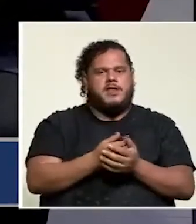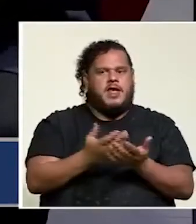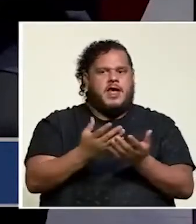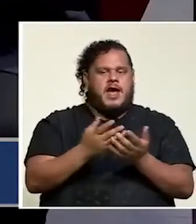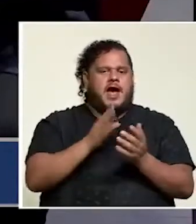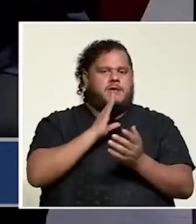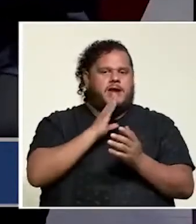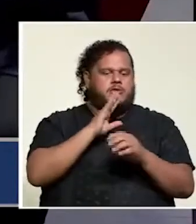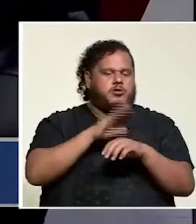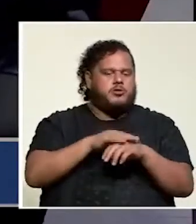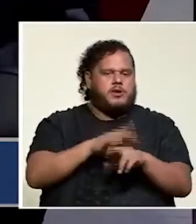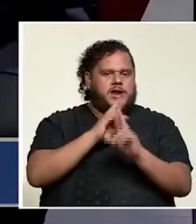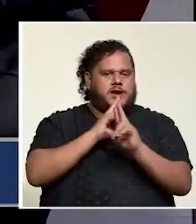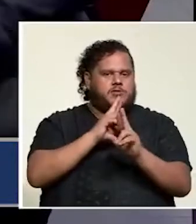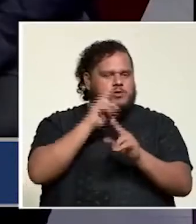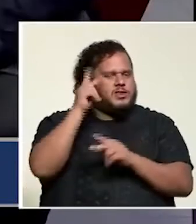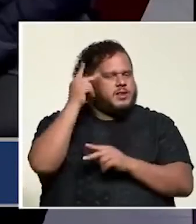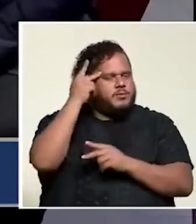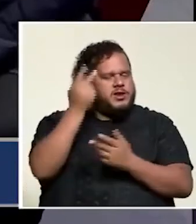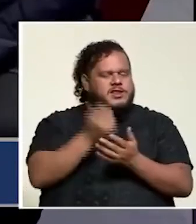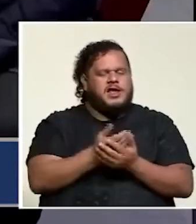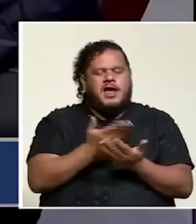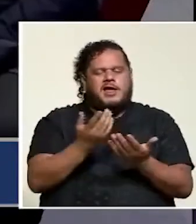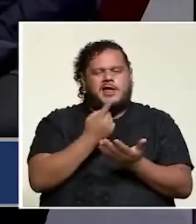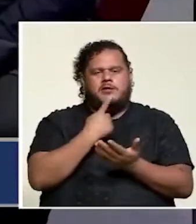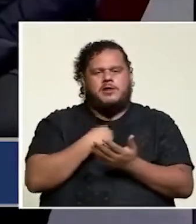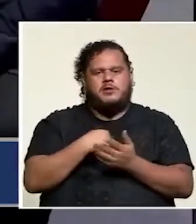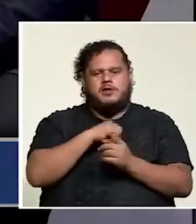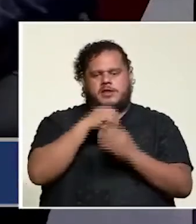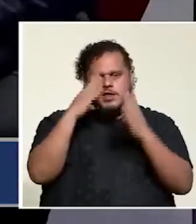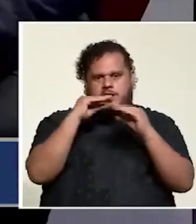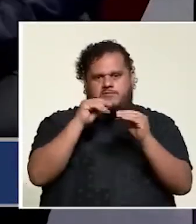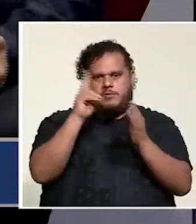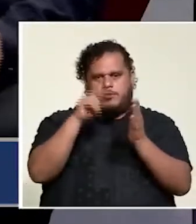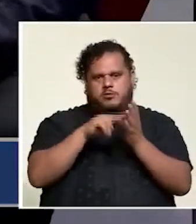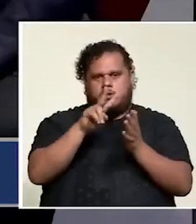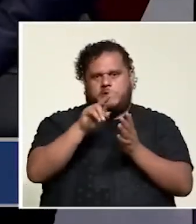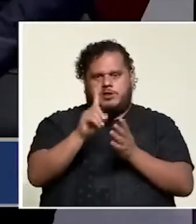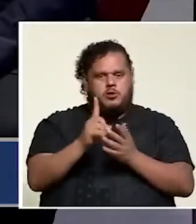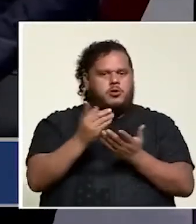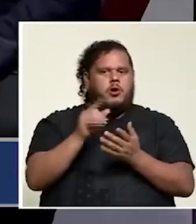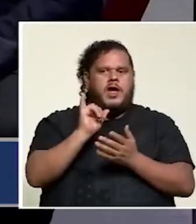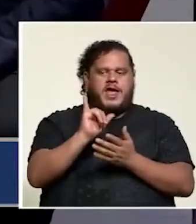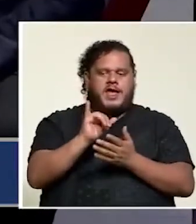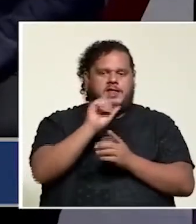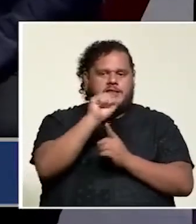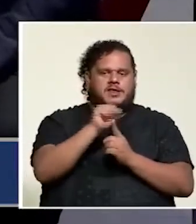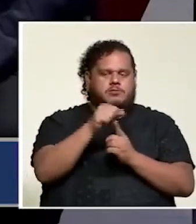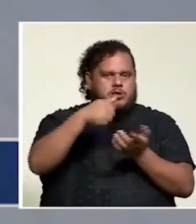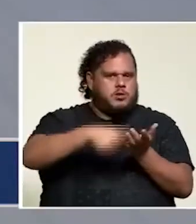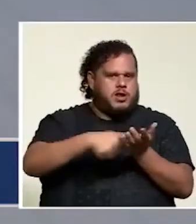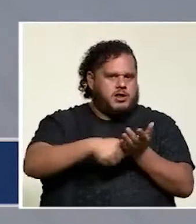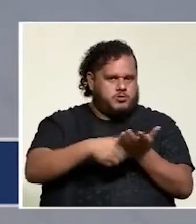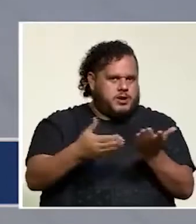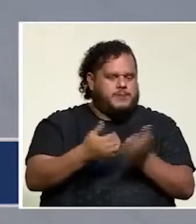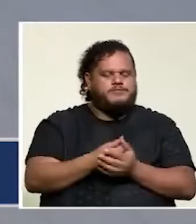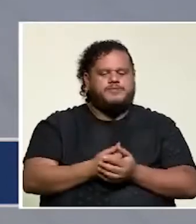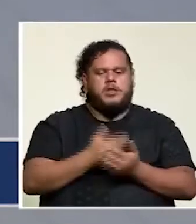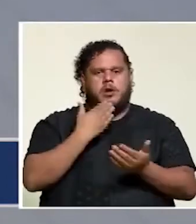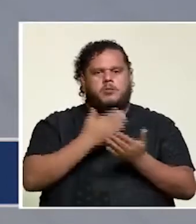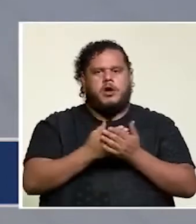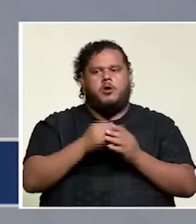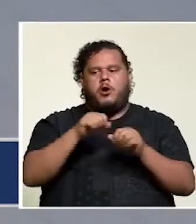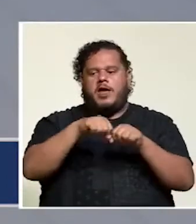términos de la respuesta política? ¿Qué es lo que nos dice este informe 2021 en este contexto electoral, además? Bueno, el